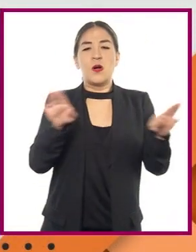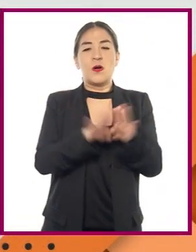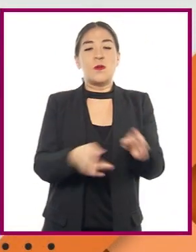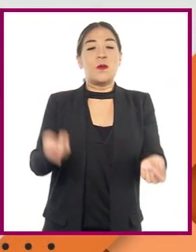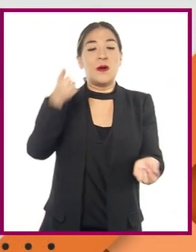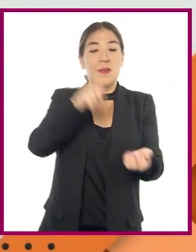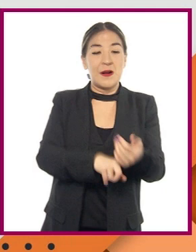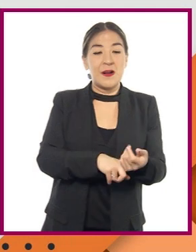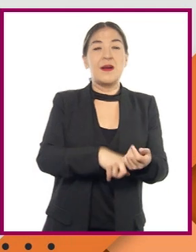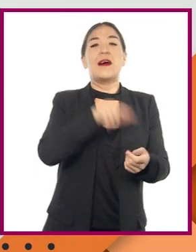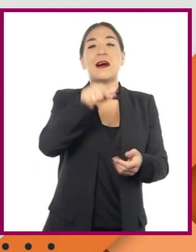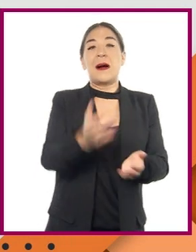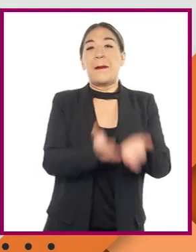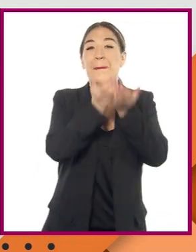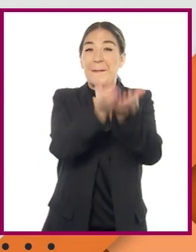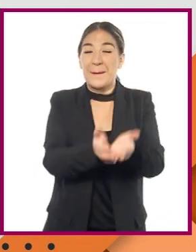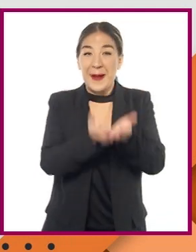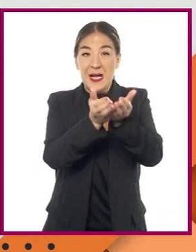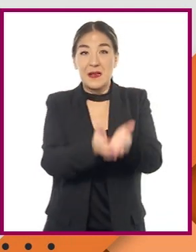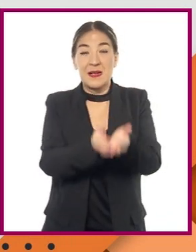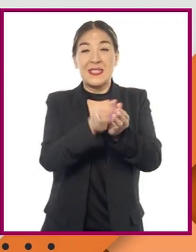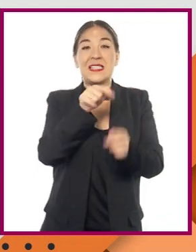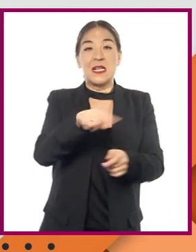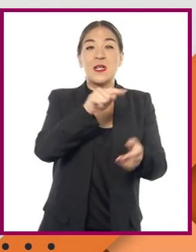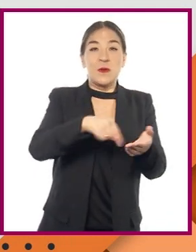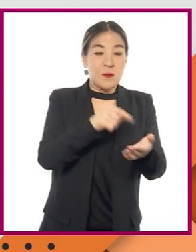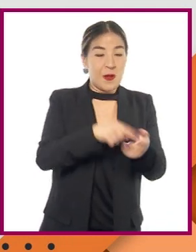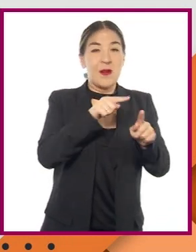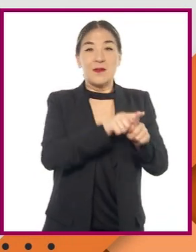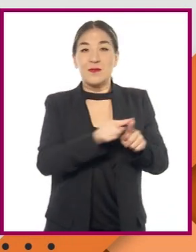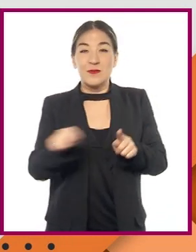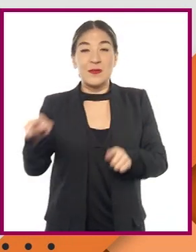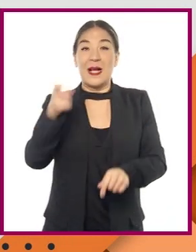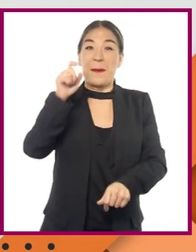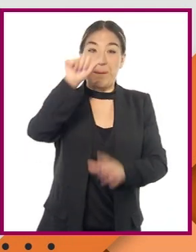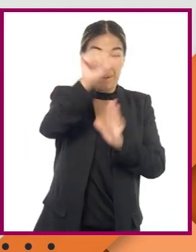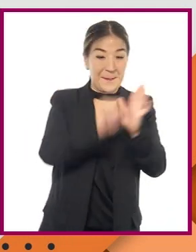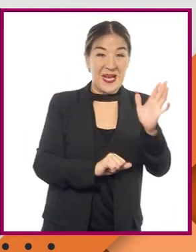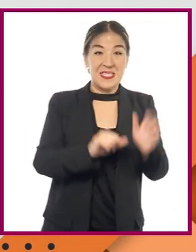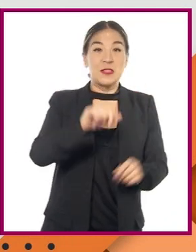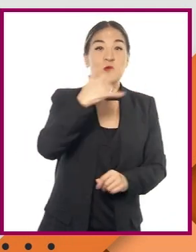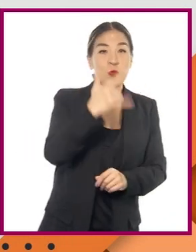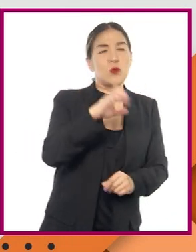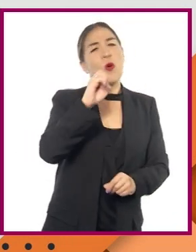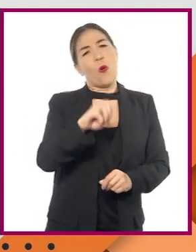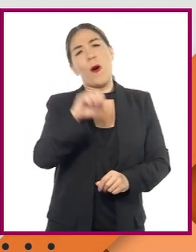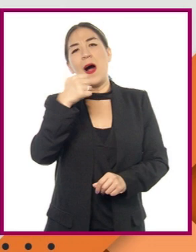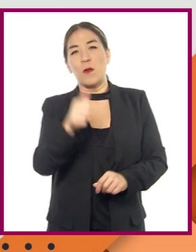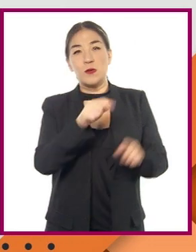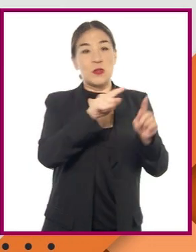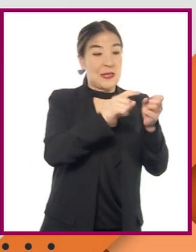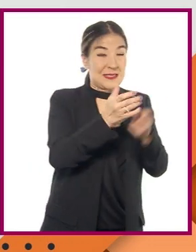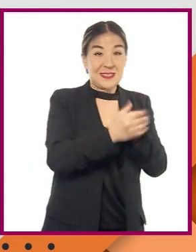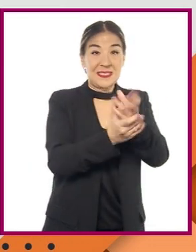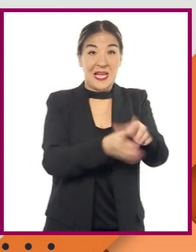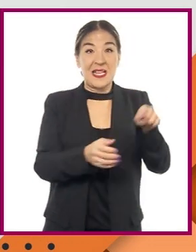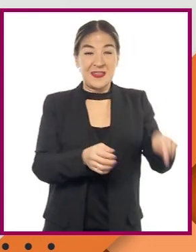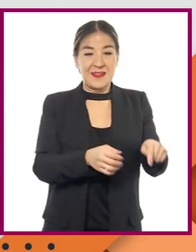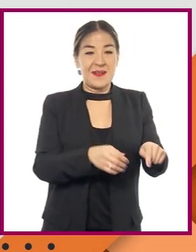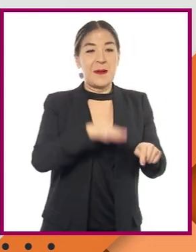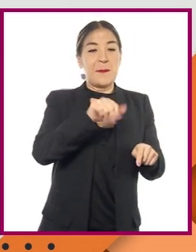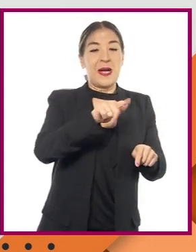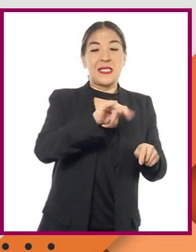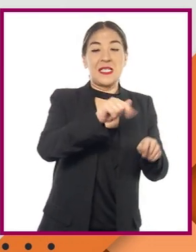realizaba cuando la embarcación salía de Manila en los meses de julio o agosto para poder aprovechar la